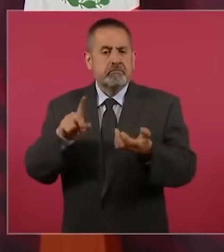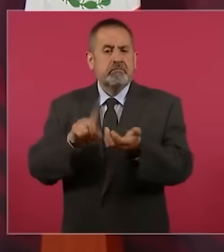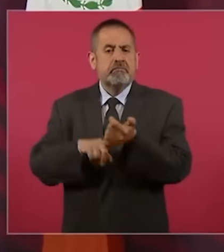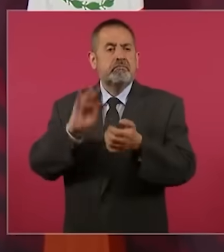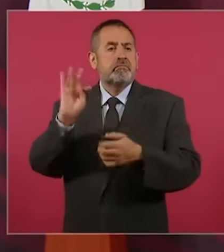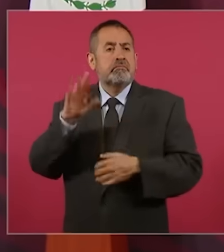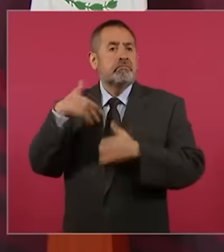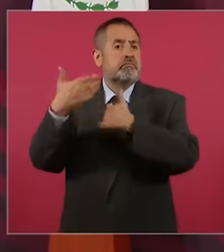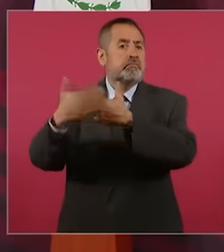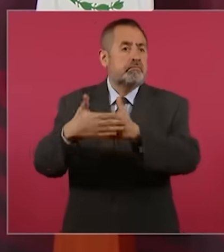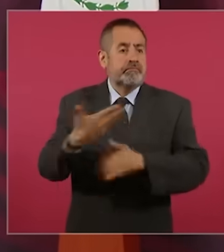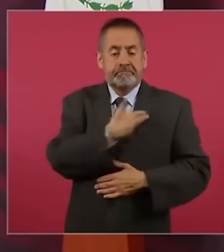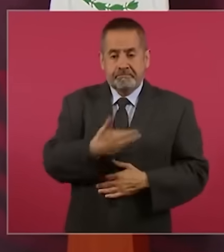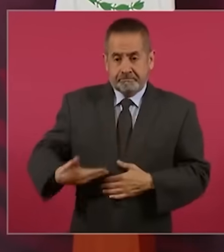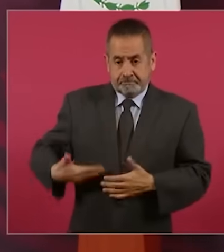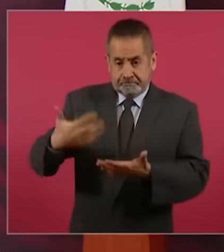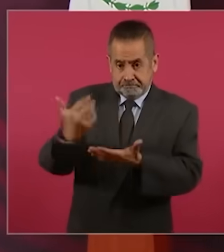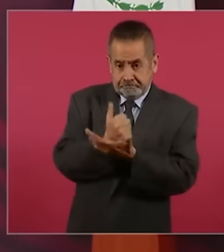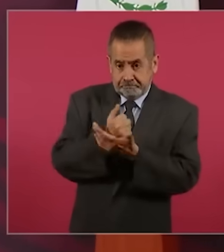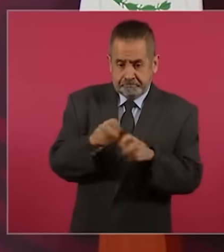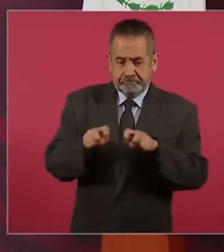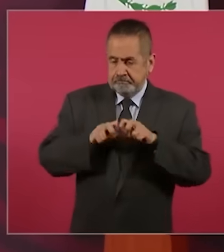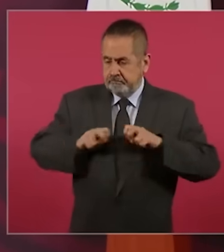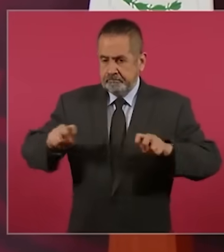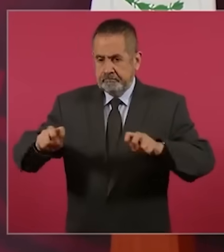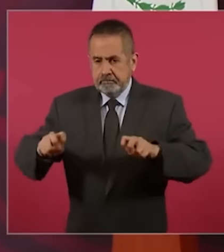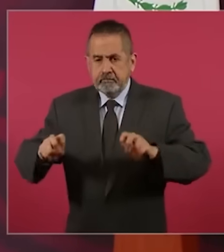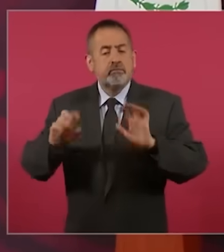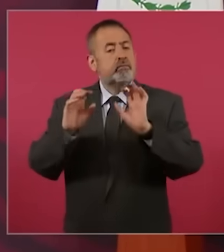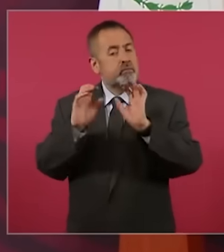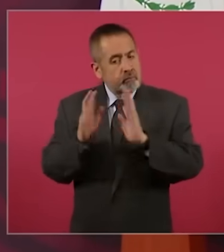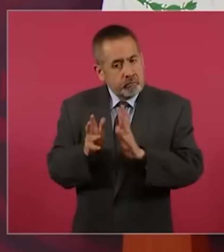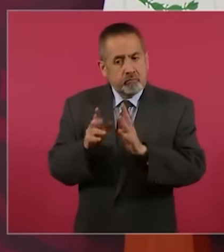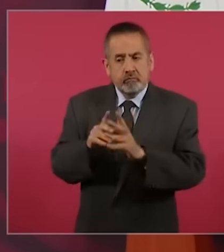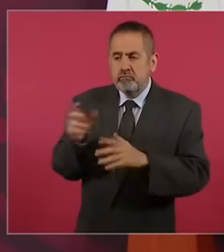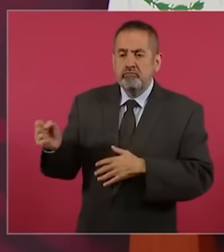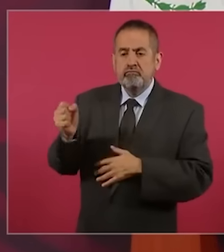o ser dirigente